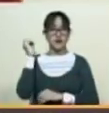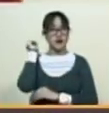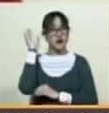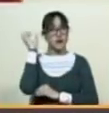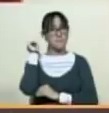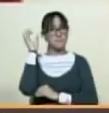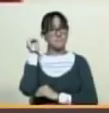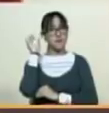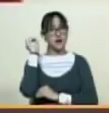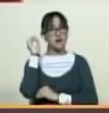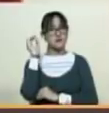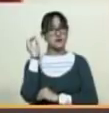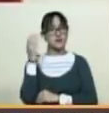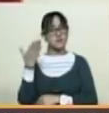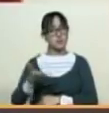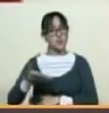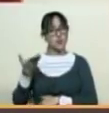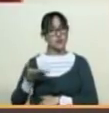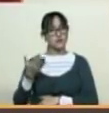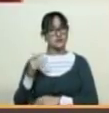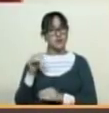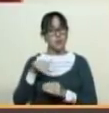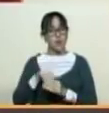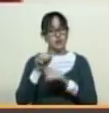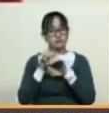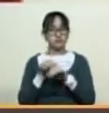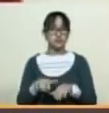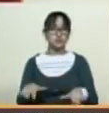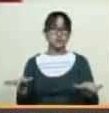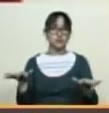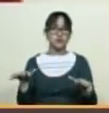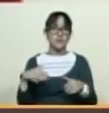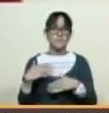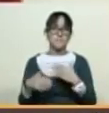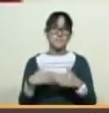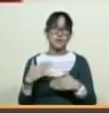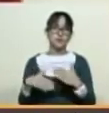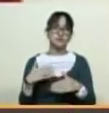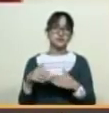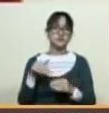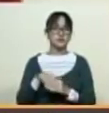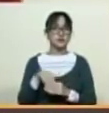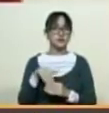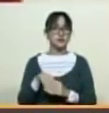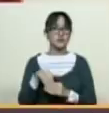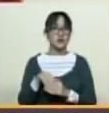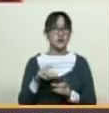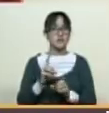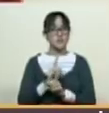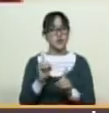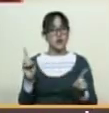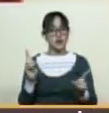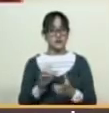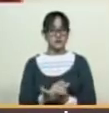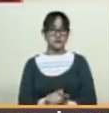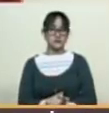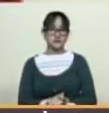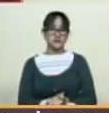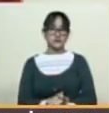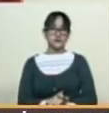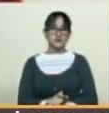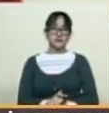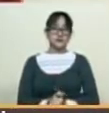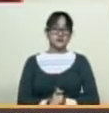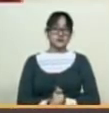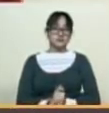campaña para la importancia de lo que es el voto, la difusión de lo que es el proceso electoral, la democracia. Para esto hemos